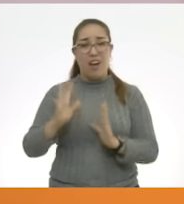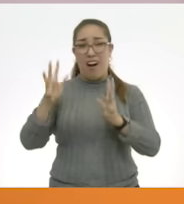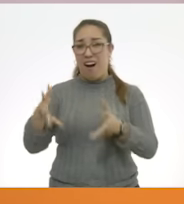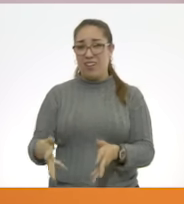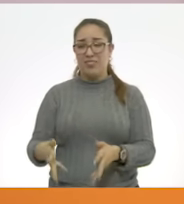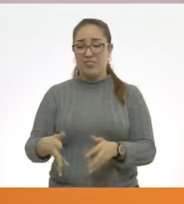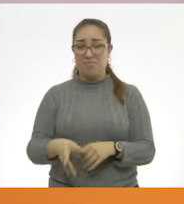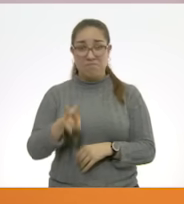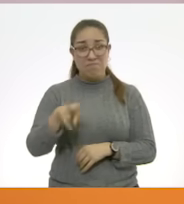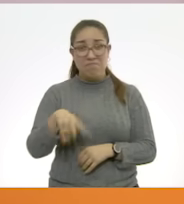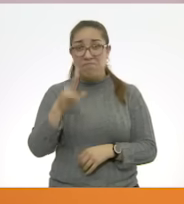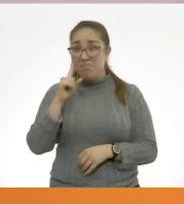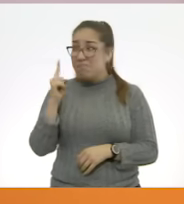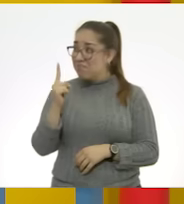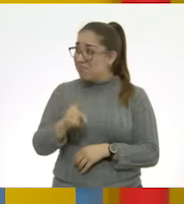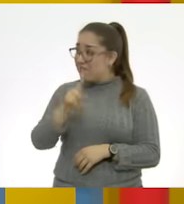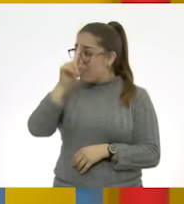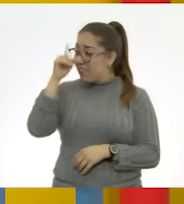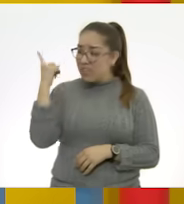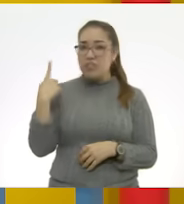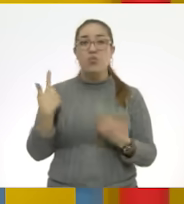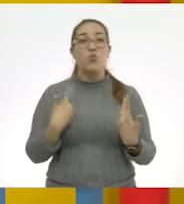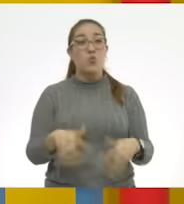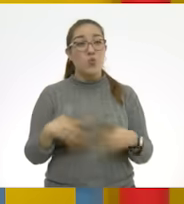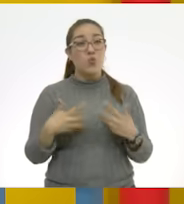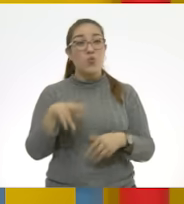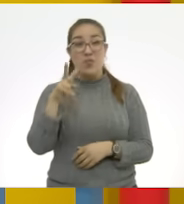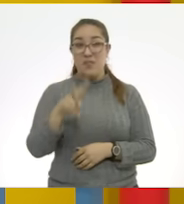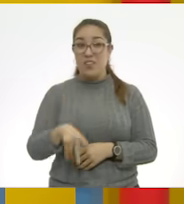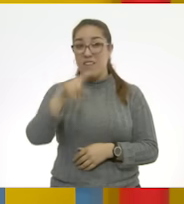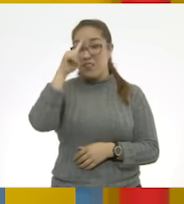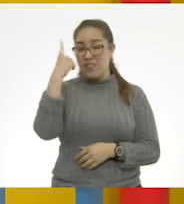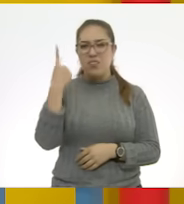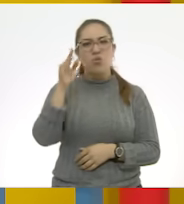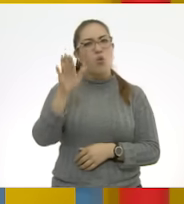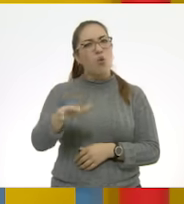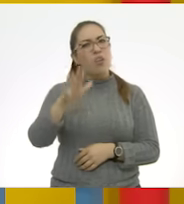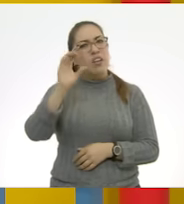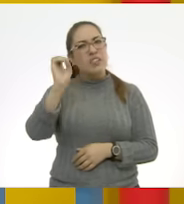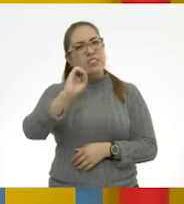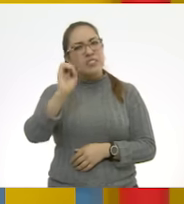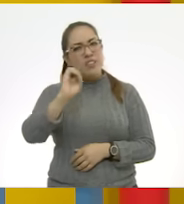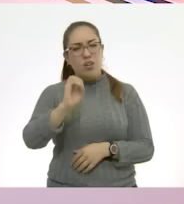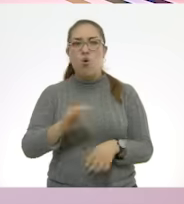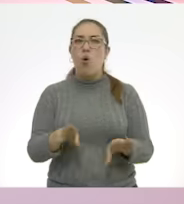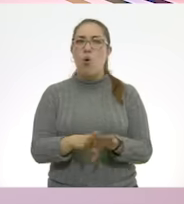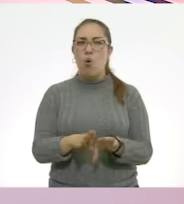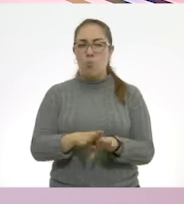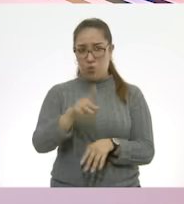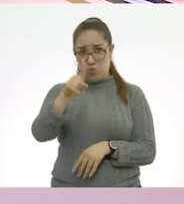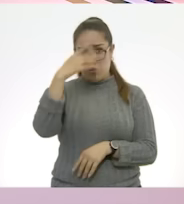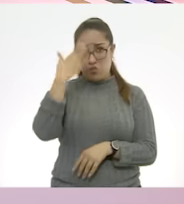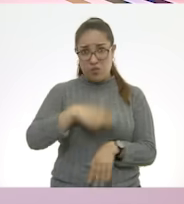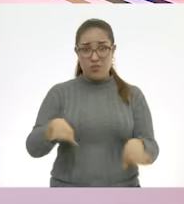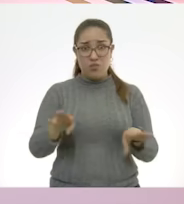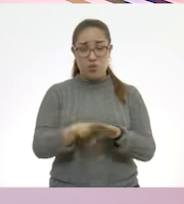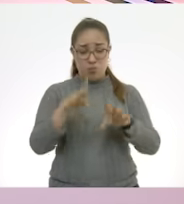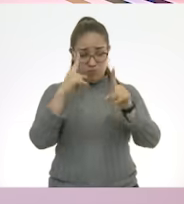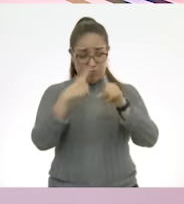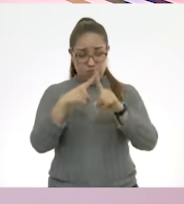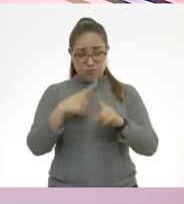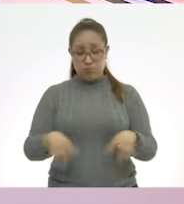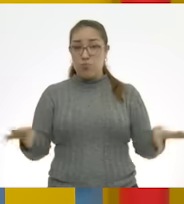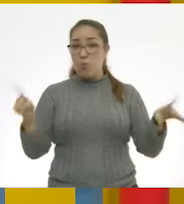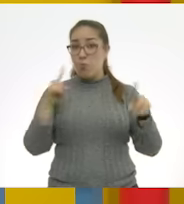¿Viste que es muy fácil la del 1? Es muy, muy fácil. Oye, ¿y la del 0? ¿Alguna vez has multiplicado por 0? Allá en